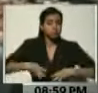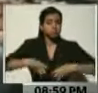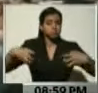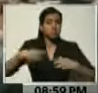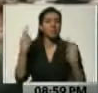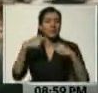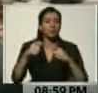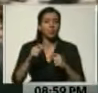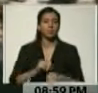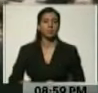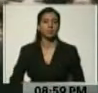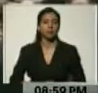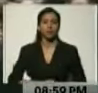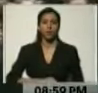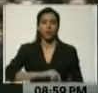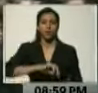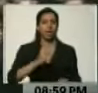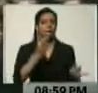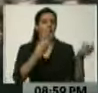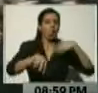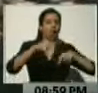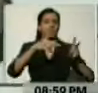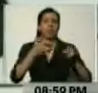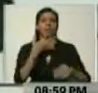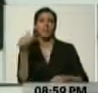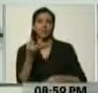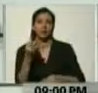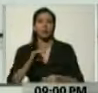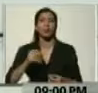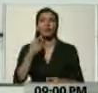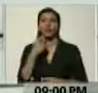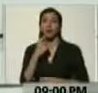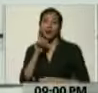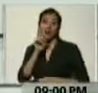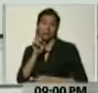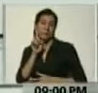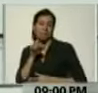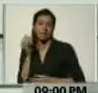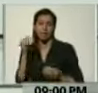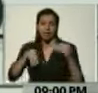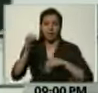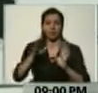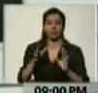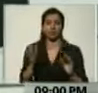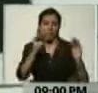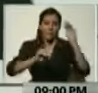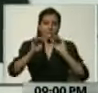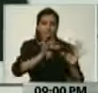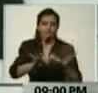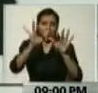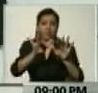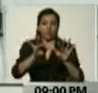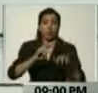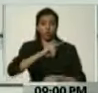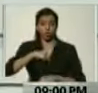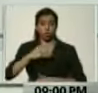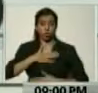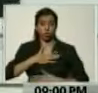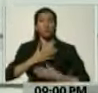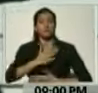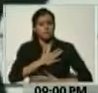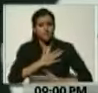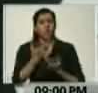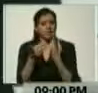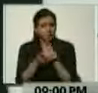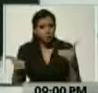tratan de voltear la realidad, de invertirla, pues. De forma tal que a nosotros los demócratas terminan